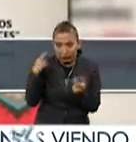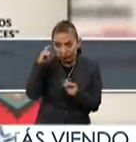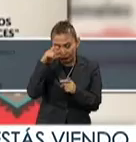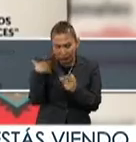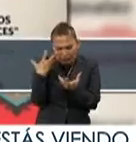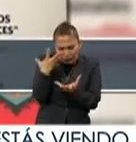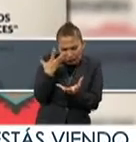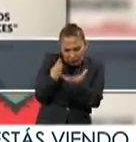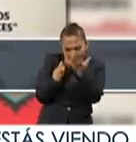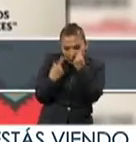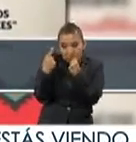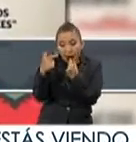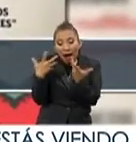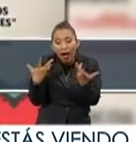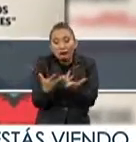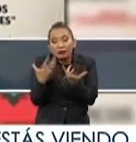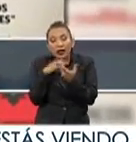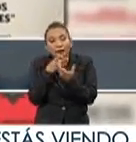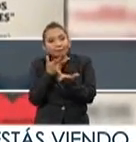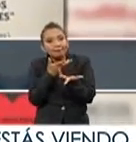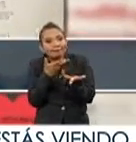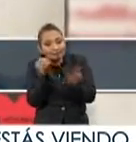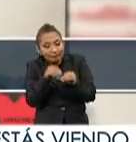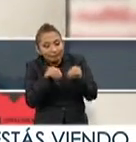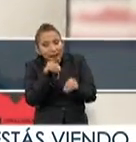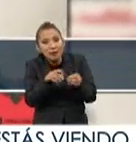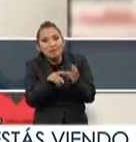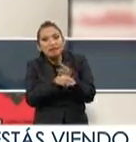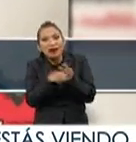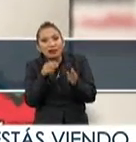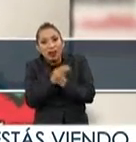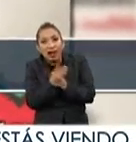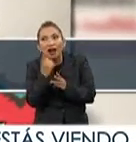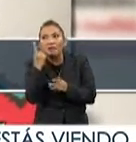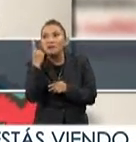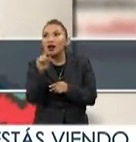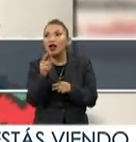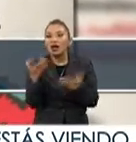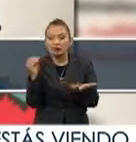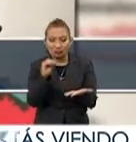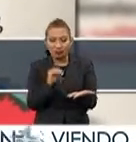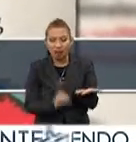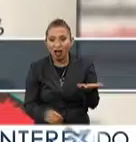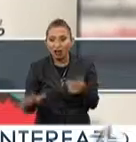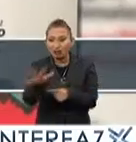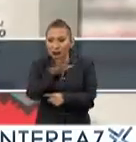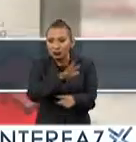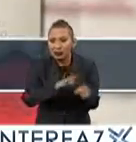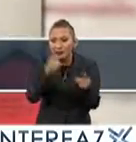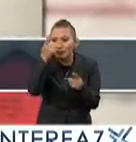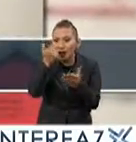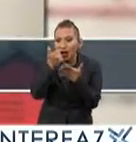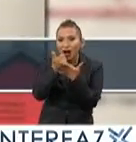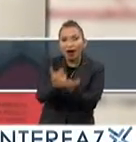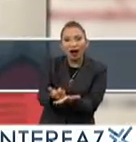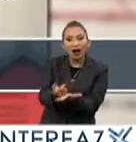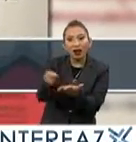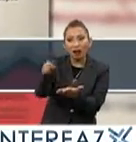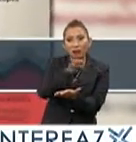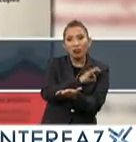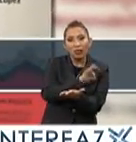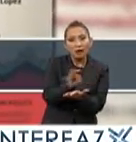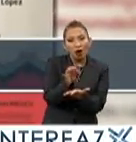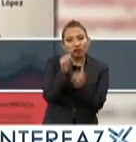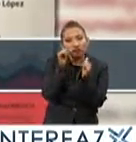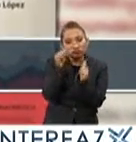reto para generar materiales, para generar condiciones en las que